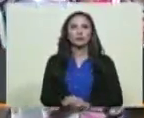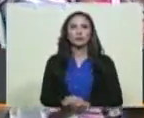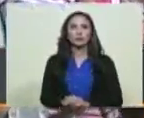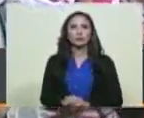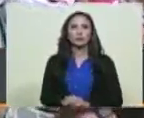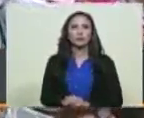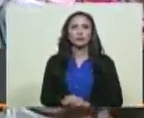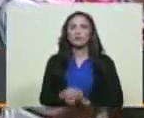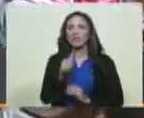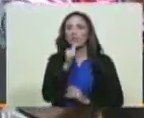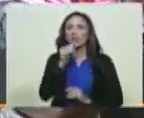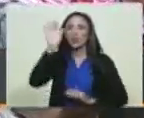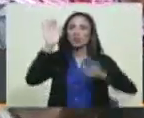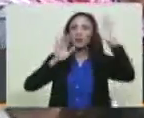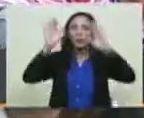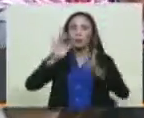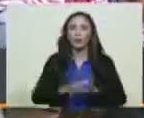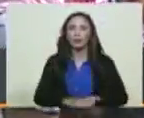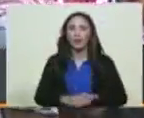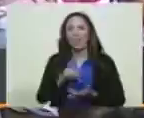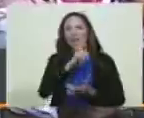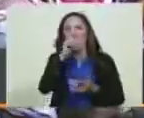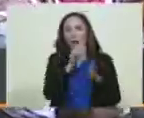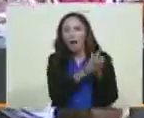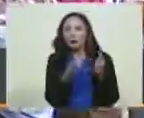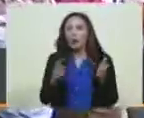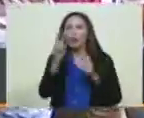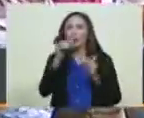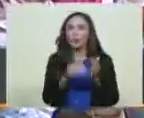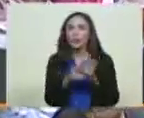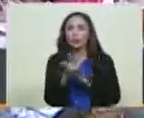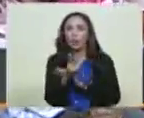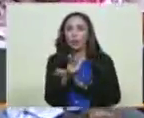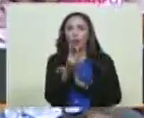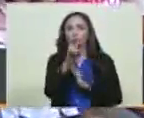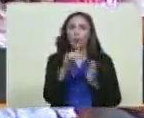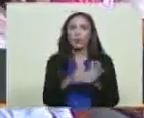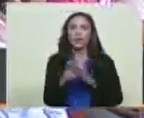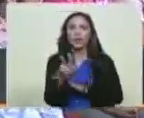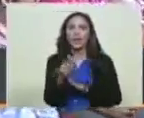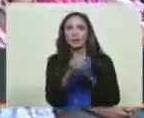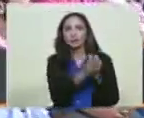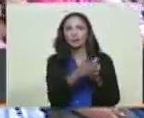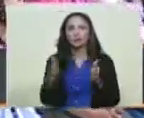levanten la mano los que nacieron en estos años 2002 2003 2004